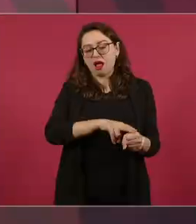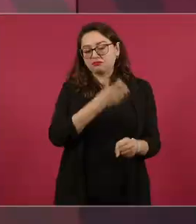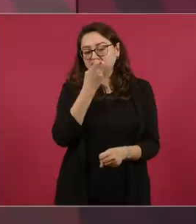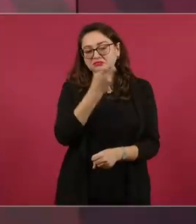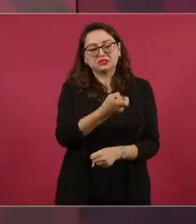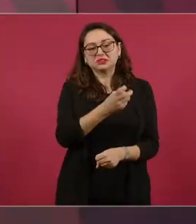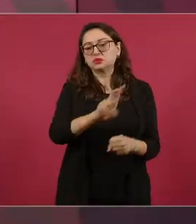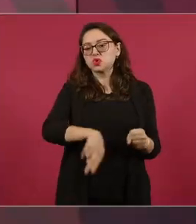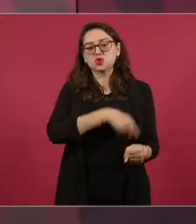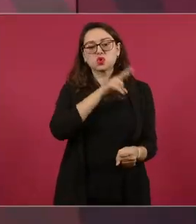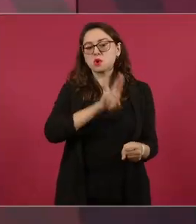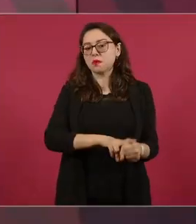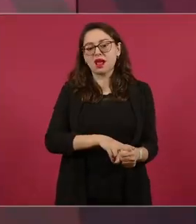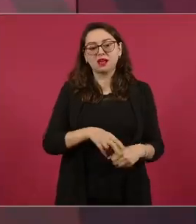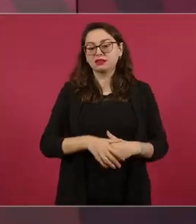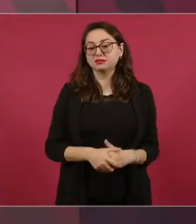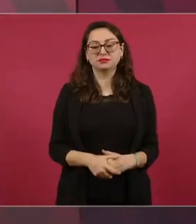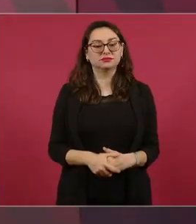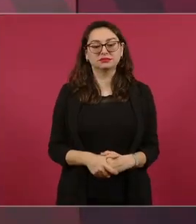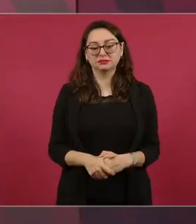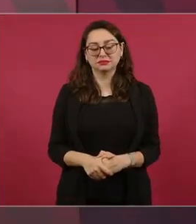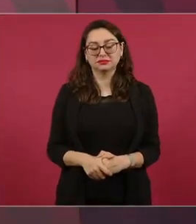O sea,